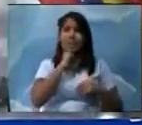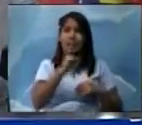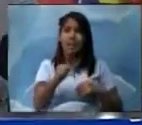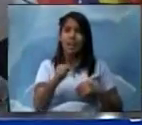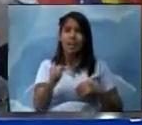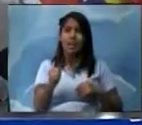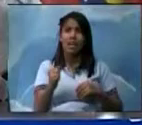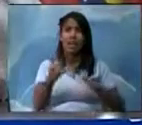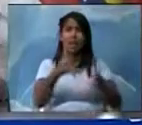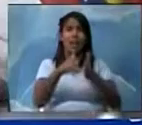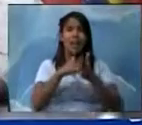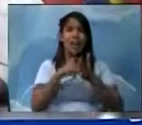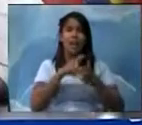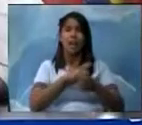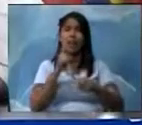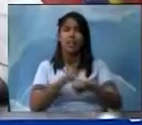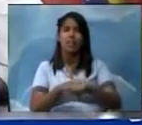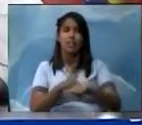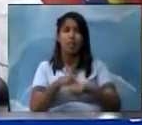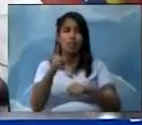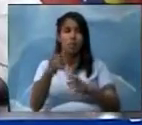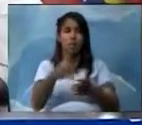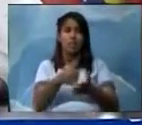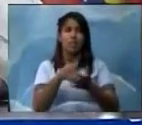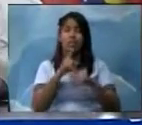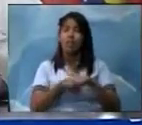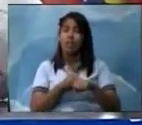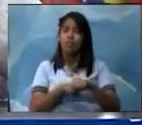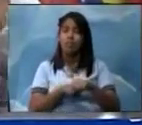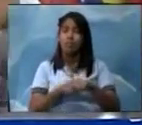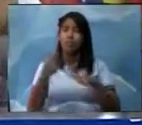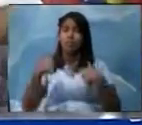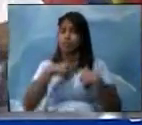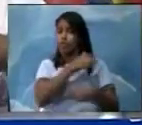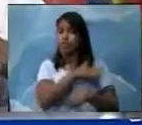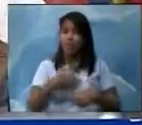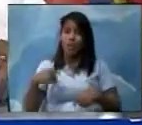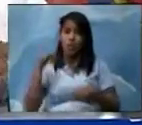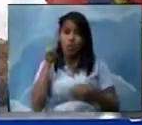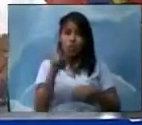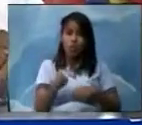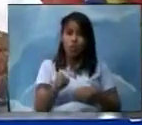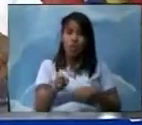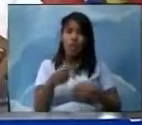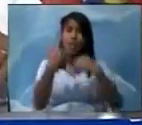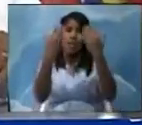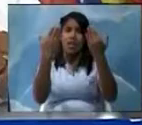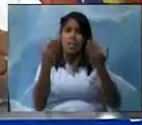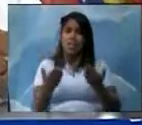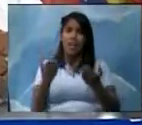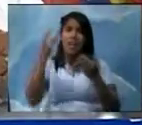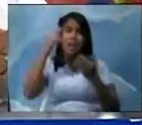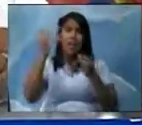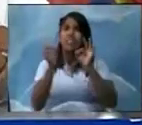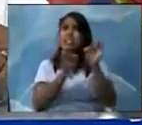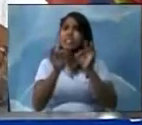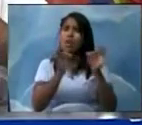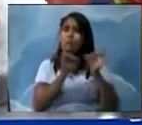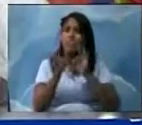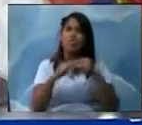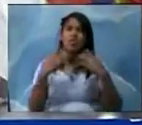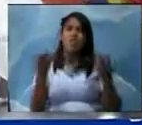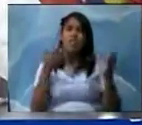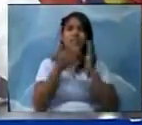es ganándole tiempo al tiempo yo lo que quiero es que ustedes me den la interpretación Y